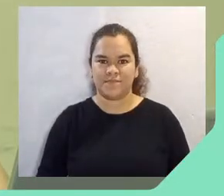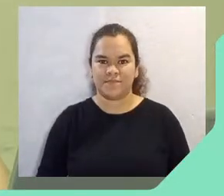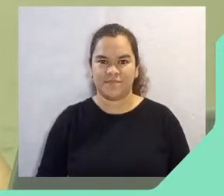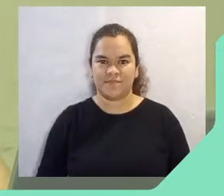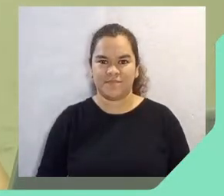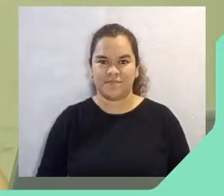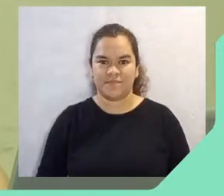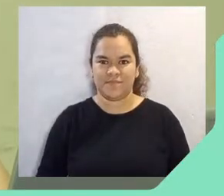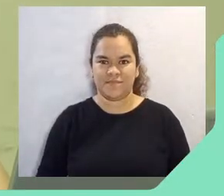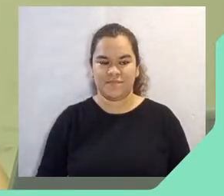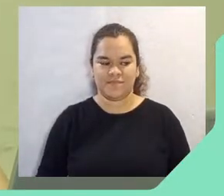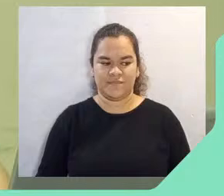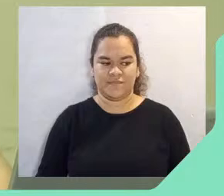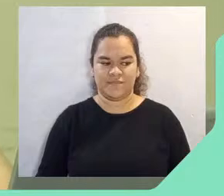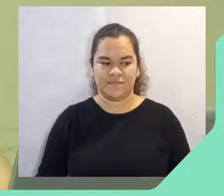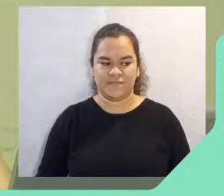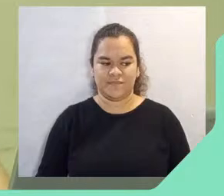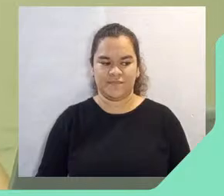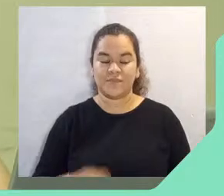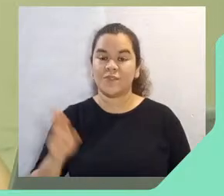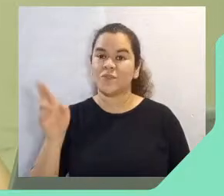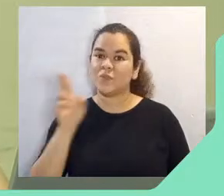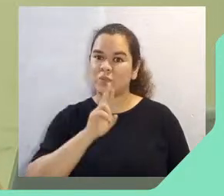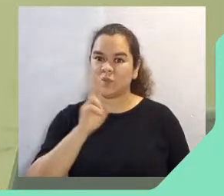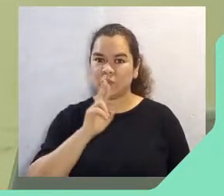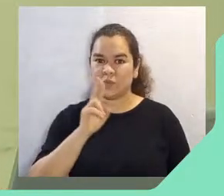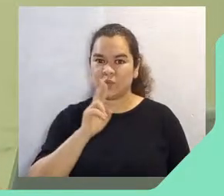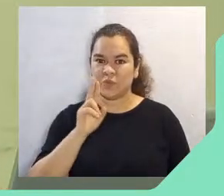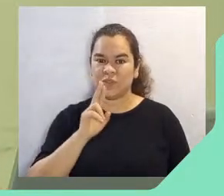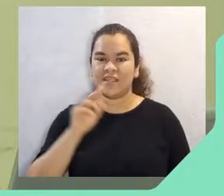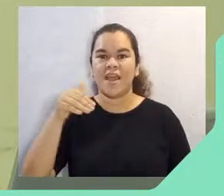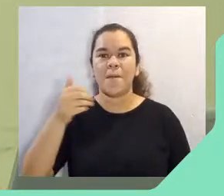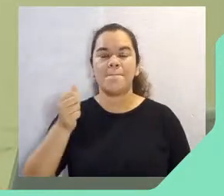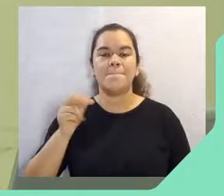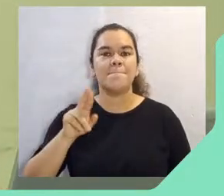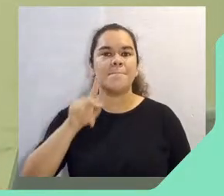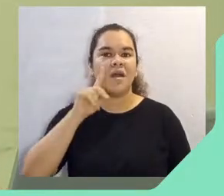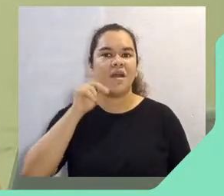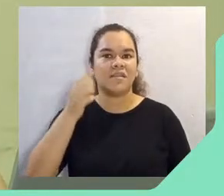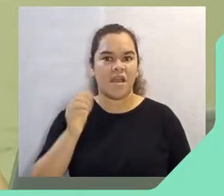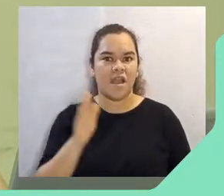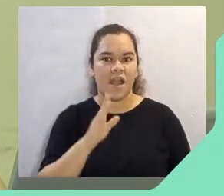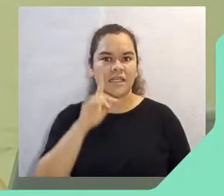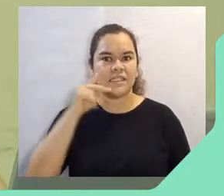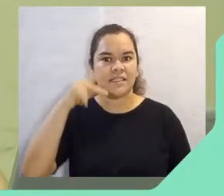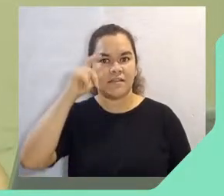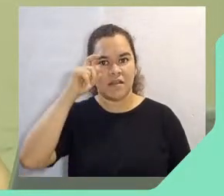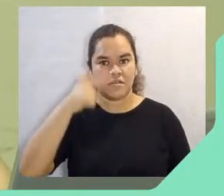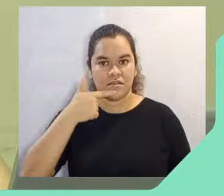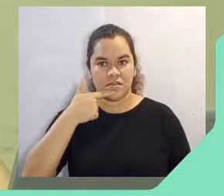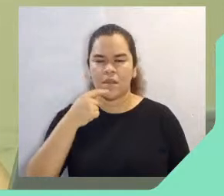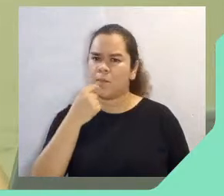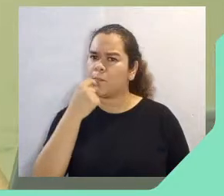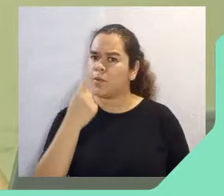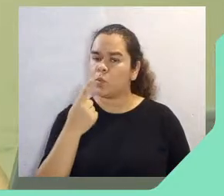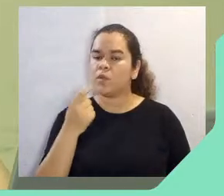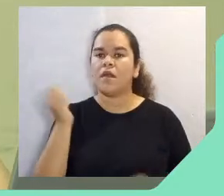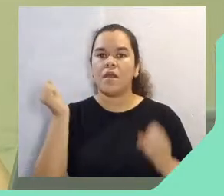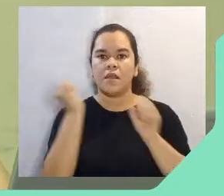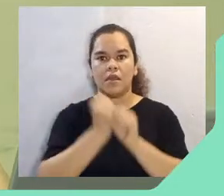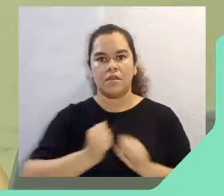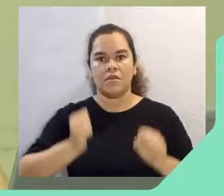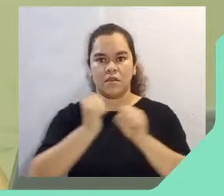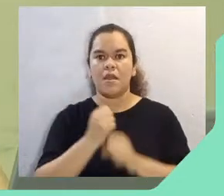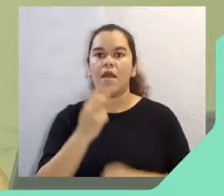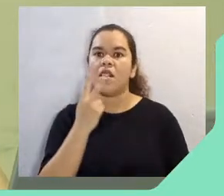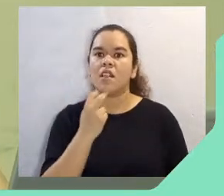Ahí la veo a María Inés Pizzarello. Le vamos a preguntar por la ingeniería en electrónica.